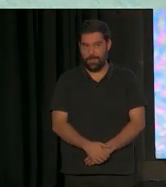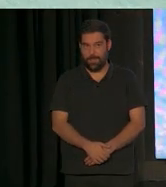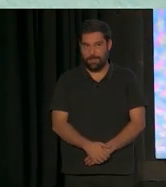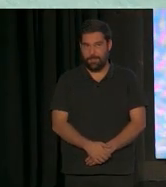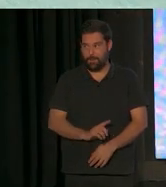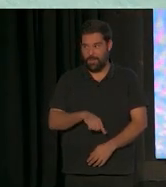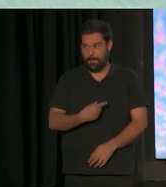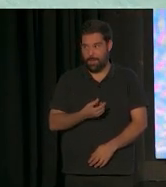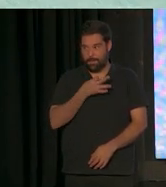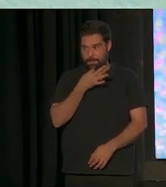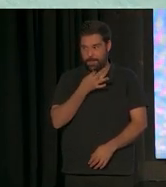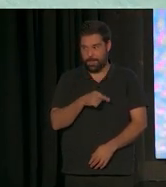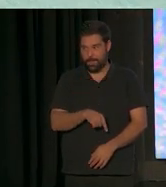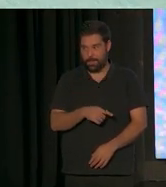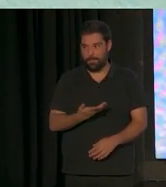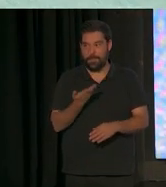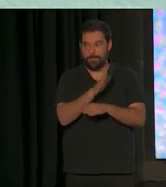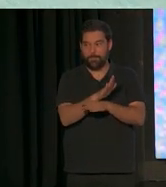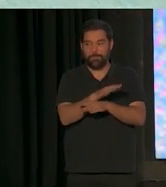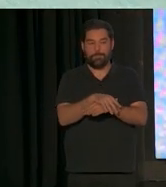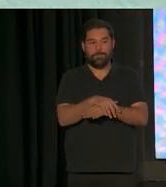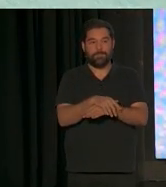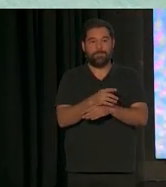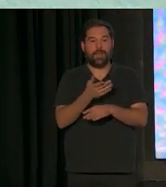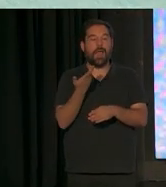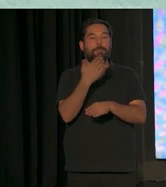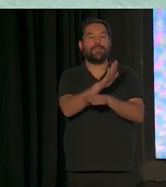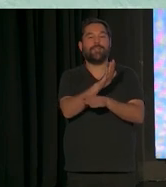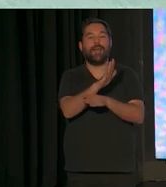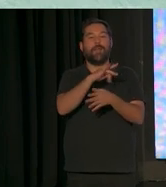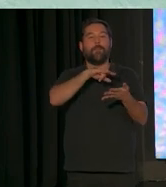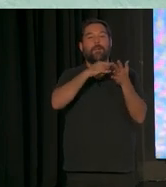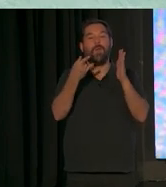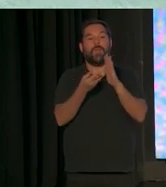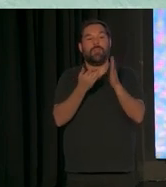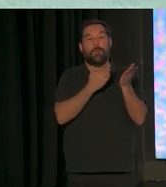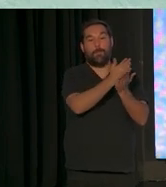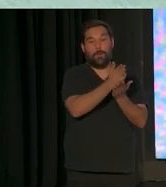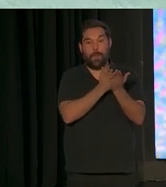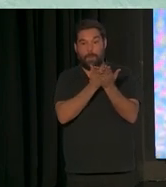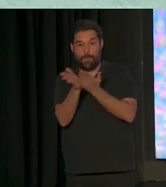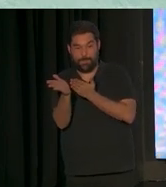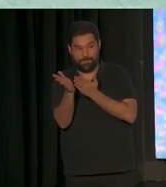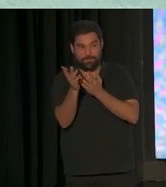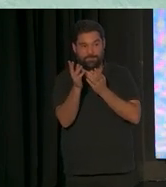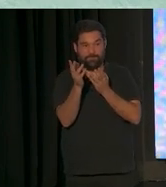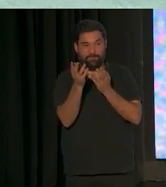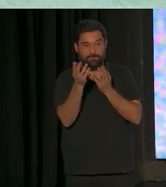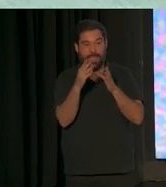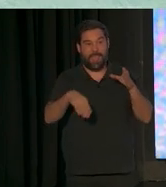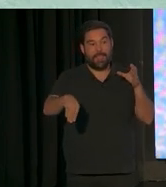Vamos a presentar muy tímidamente los dos proyectos que hemos llevado a cabo, los dos proyectos de investigación, unas conclusiones de